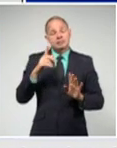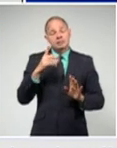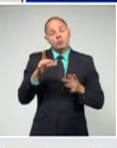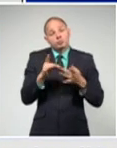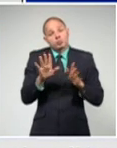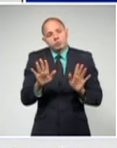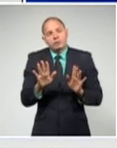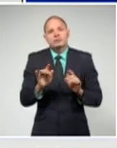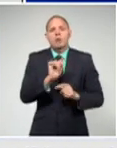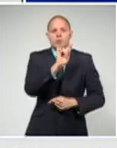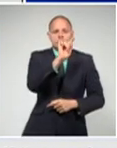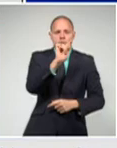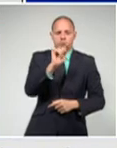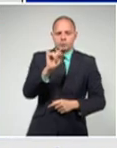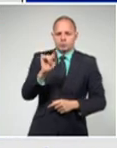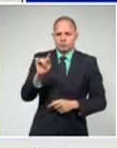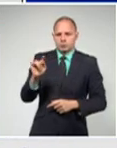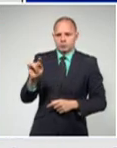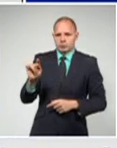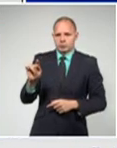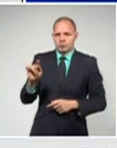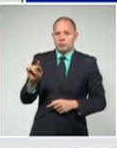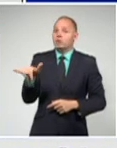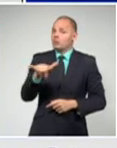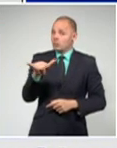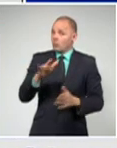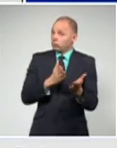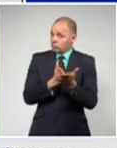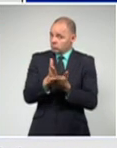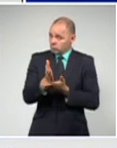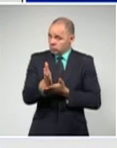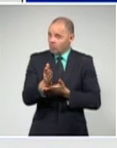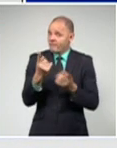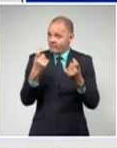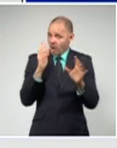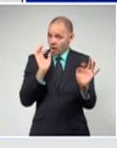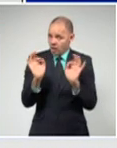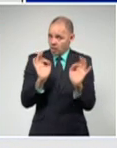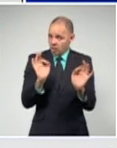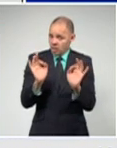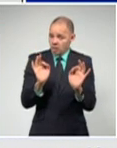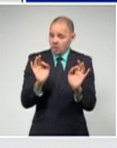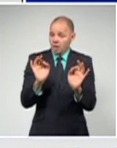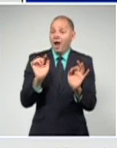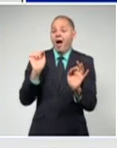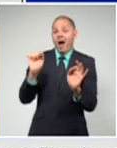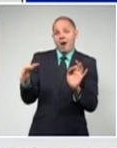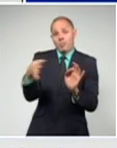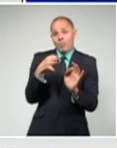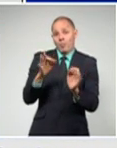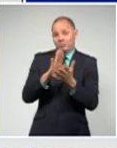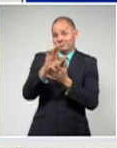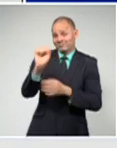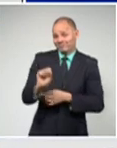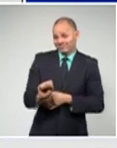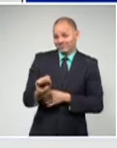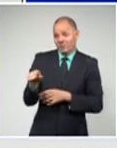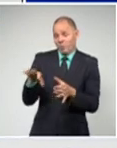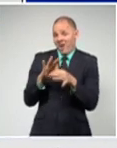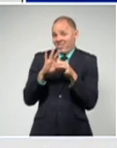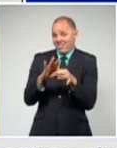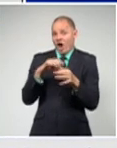se ve la curva, pero todavía, incluso con un municipio que es Melena del Sur, que además tiene una tasa de